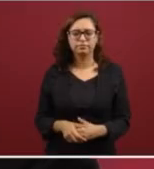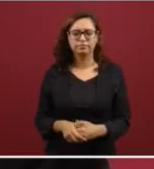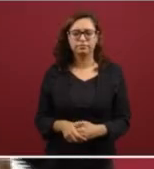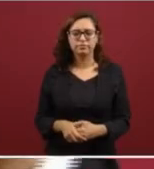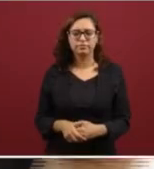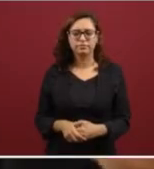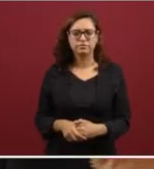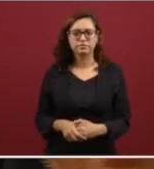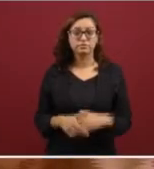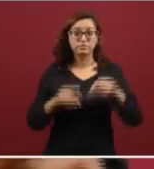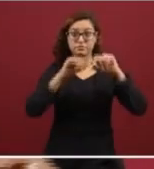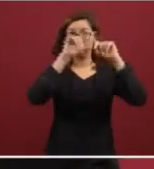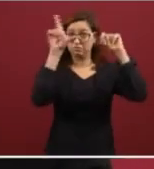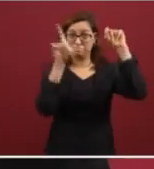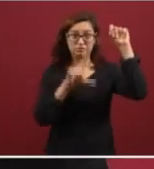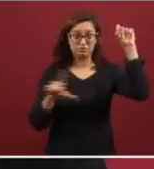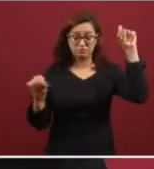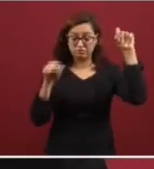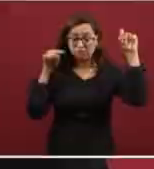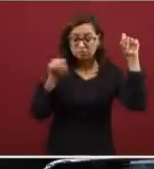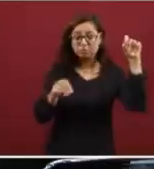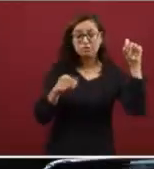en todo México.